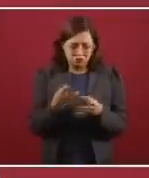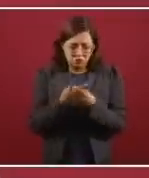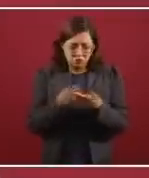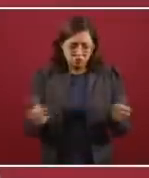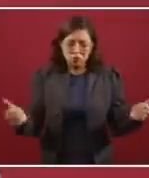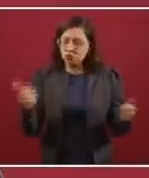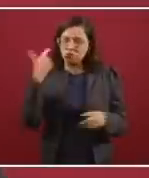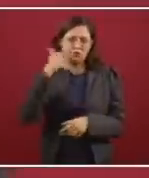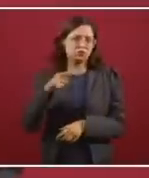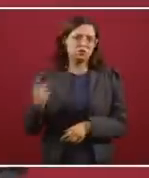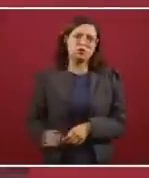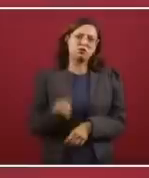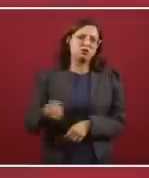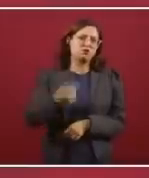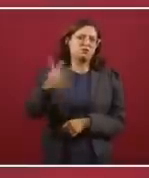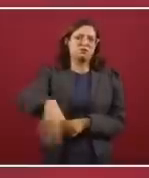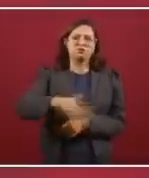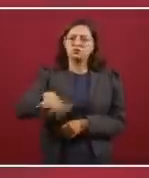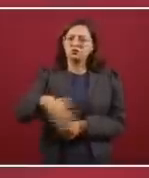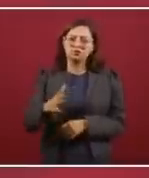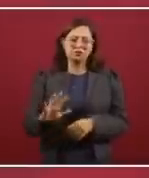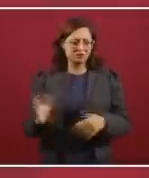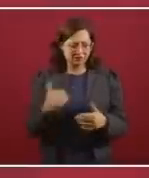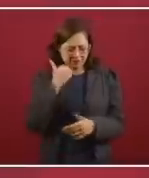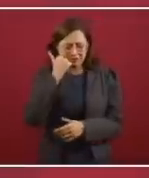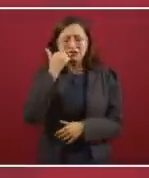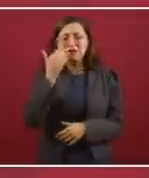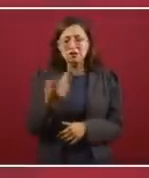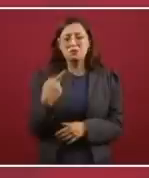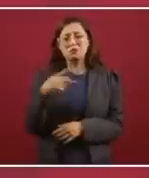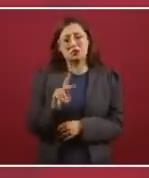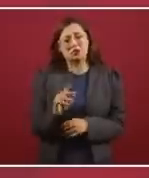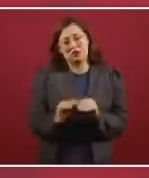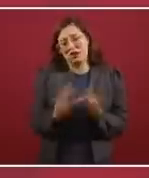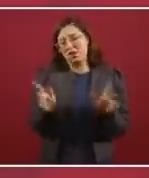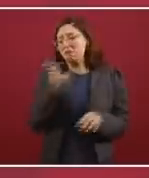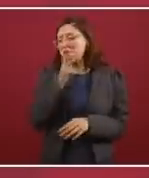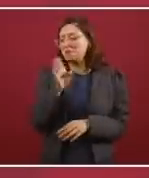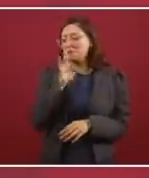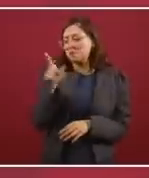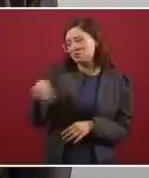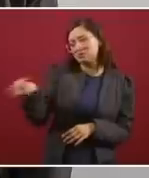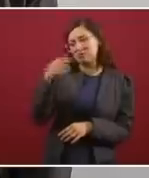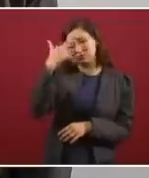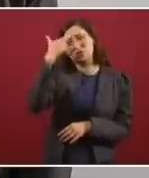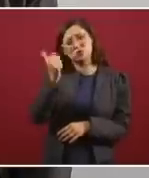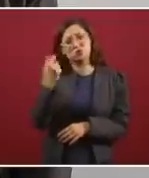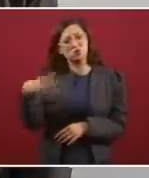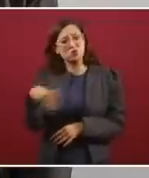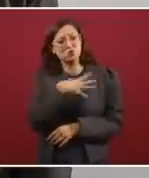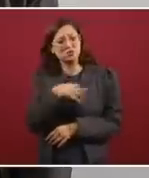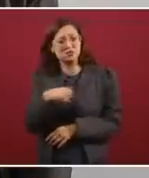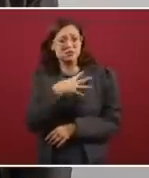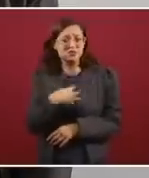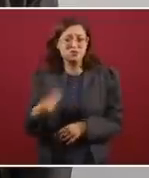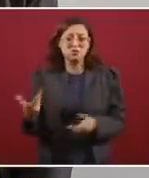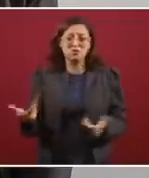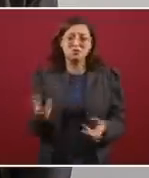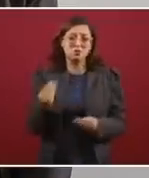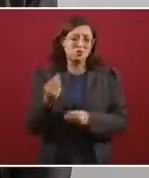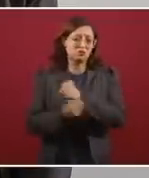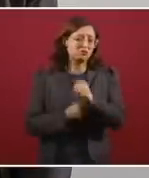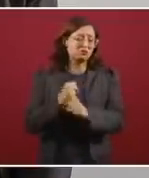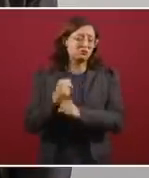Entonces, en eso estamos, pero sí tienen razón, son sus hijos, muchos